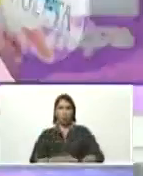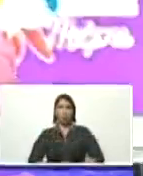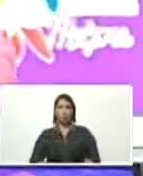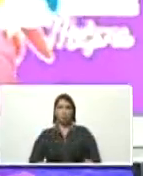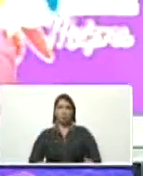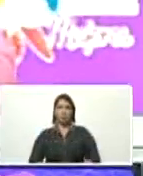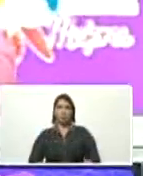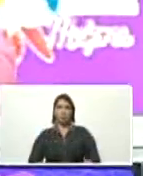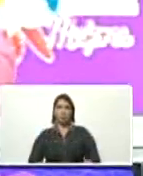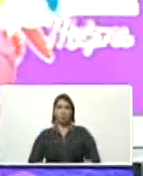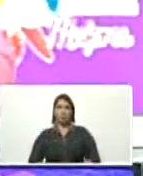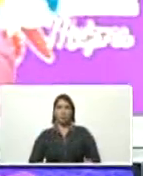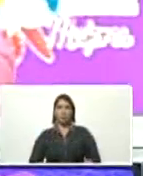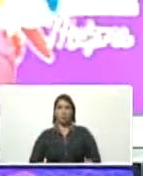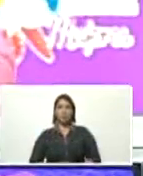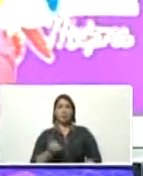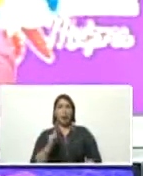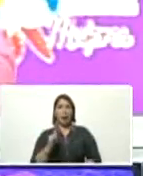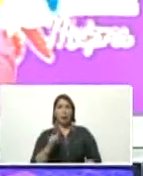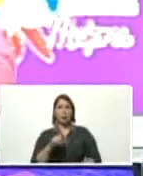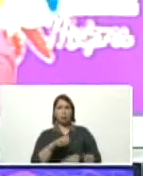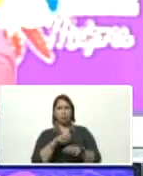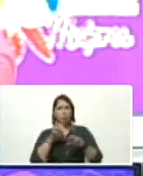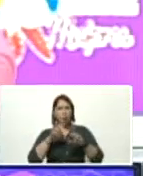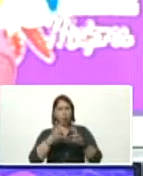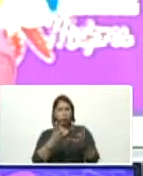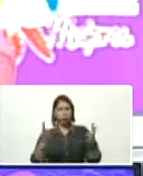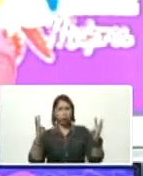que están aquí físicamente presentes,